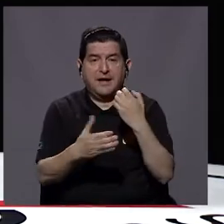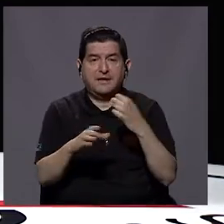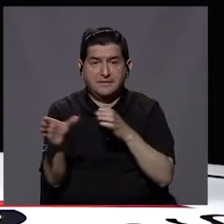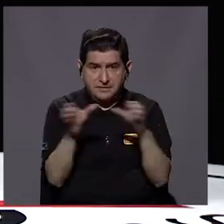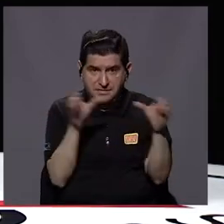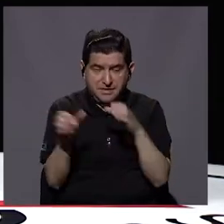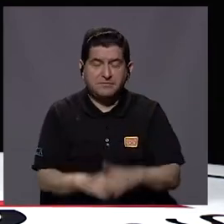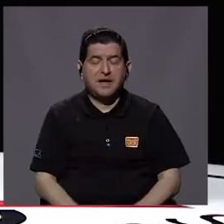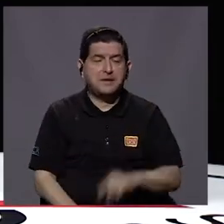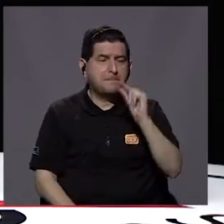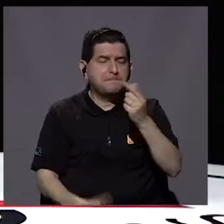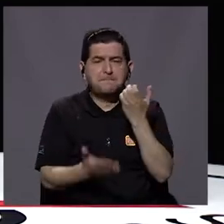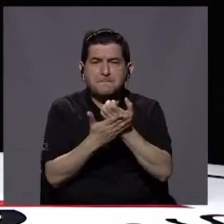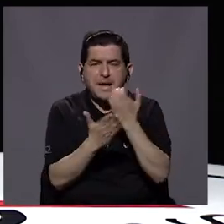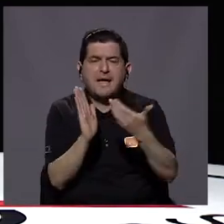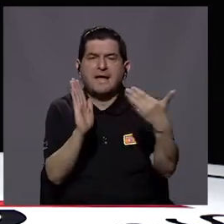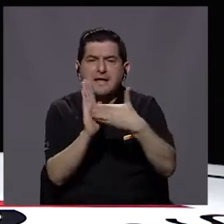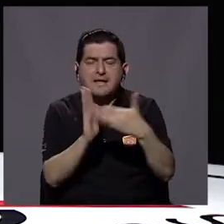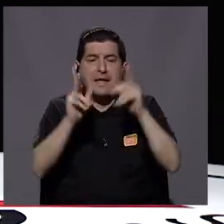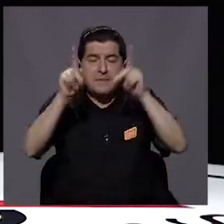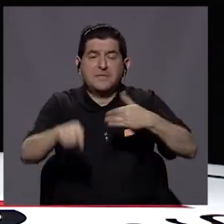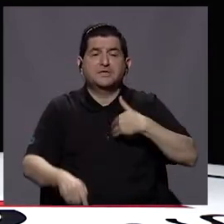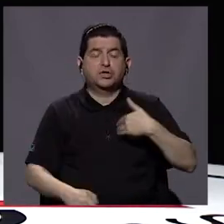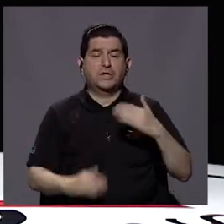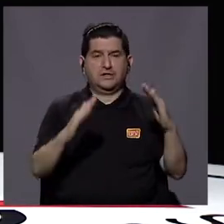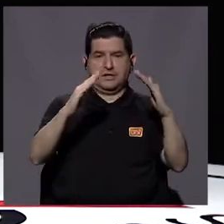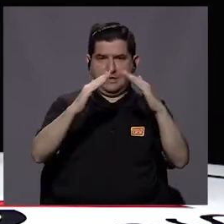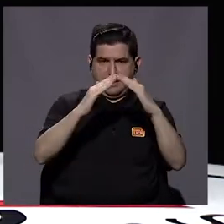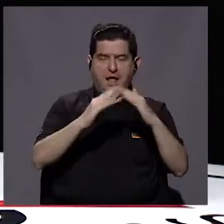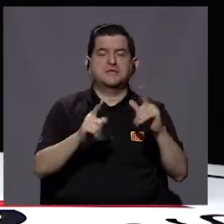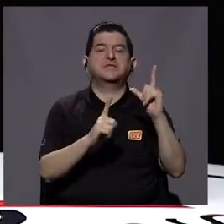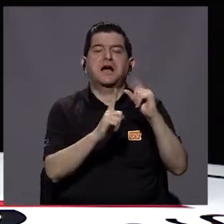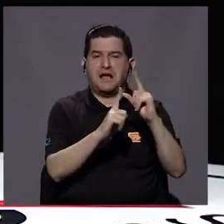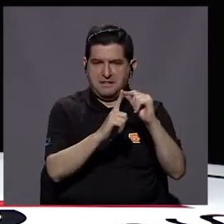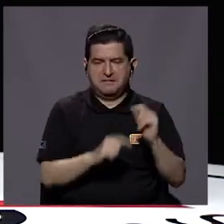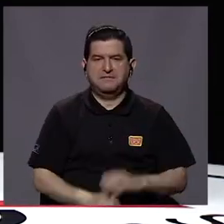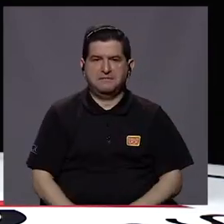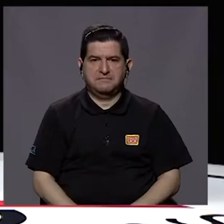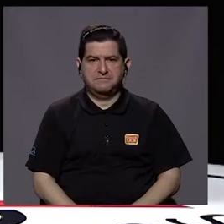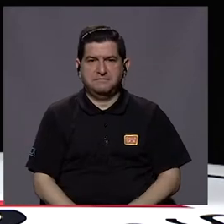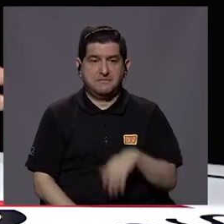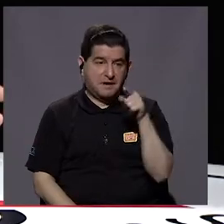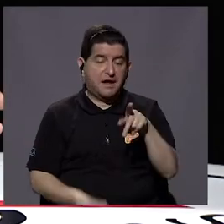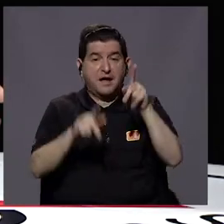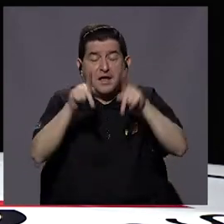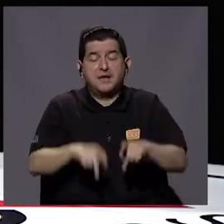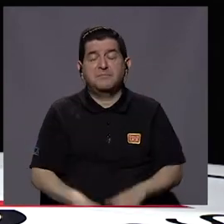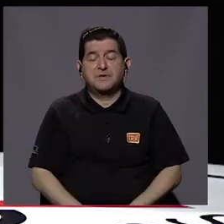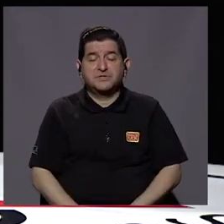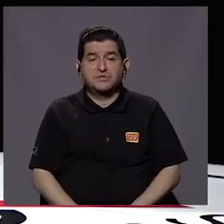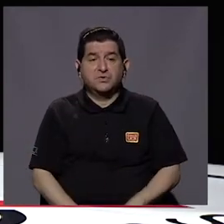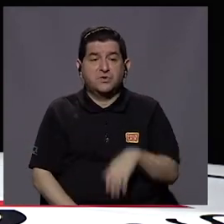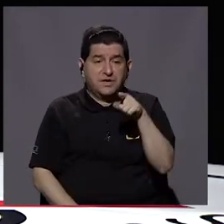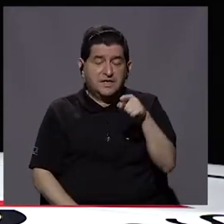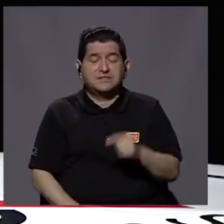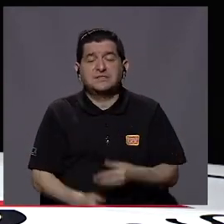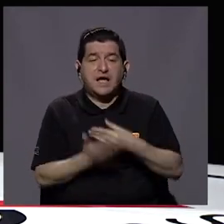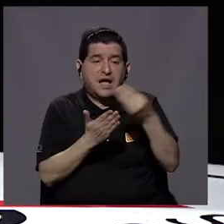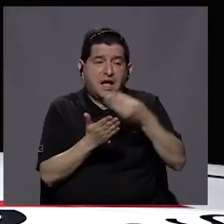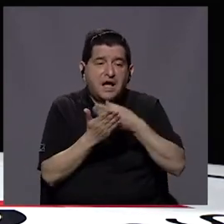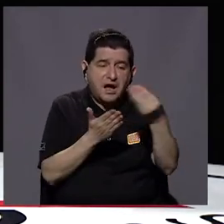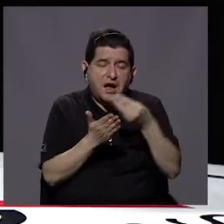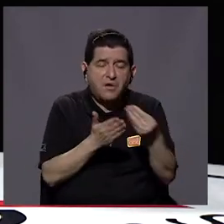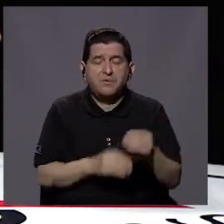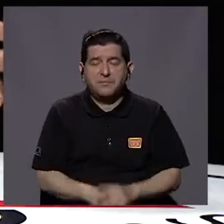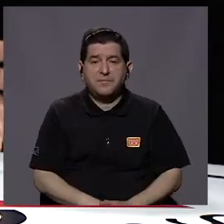las pequeñas economías donde hay alguien que tiene una casa que la alquila, donde alguien está temporalmente esos días que va a hacer las compras en